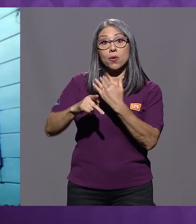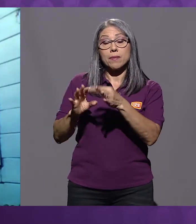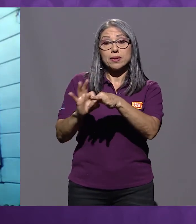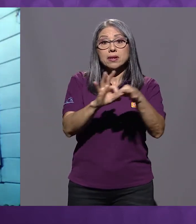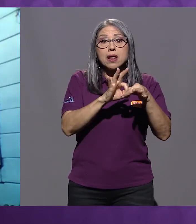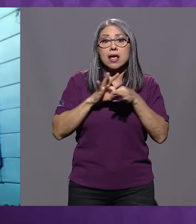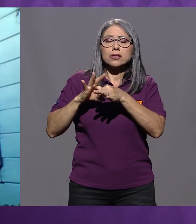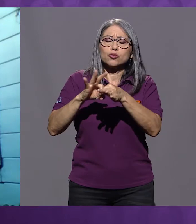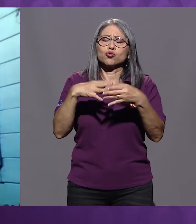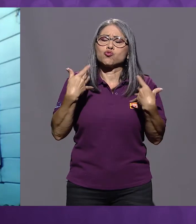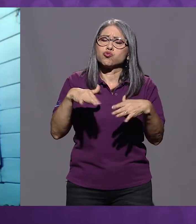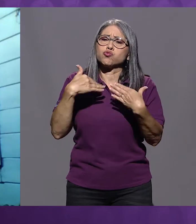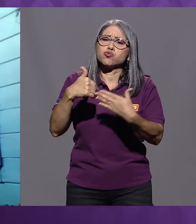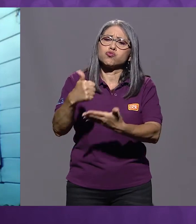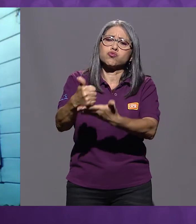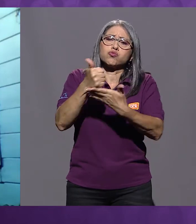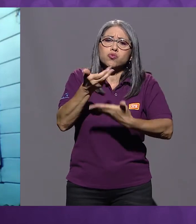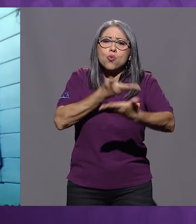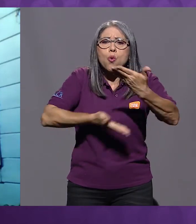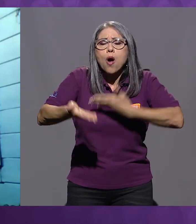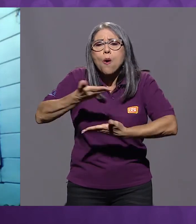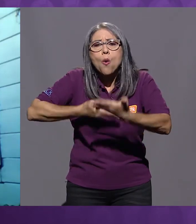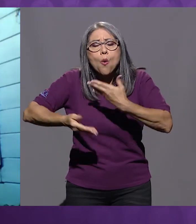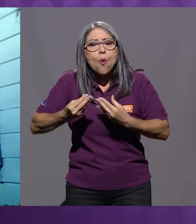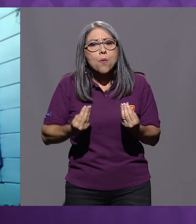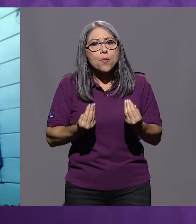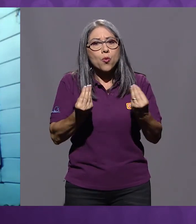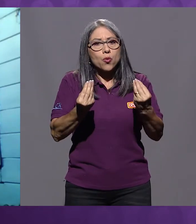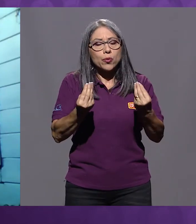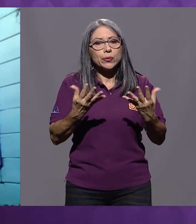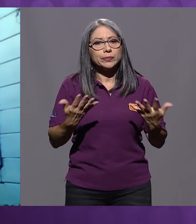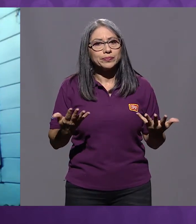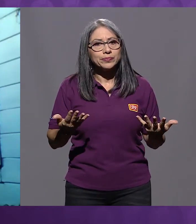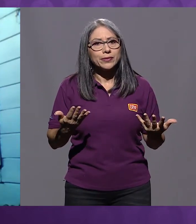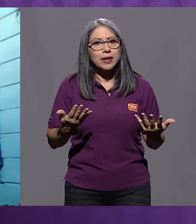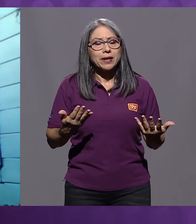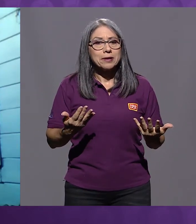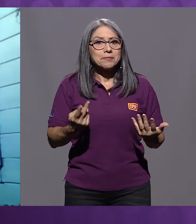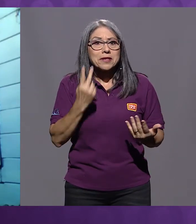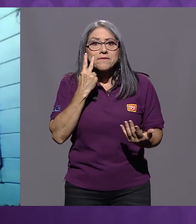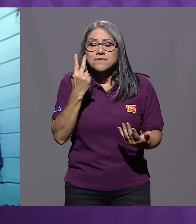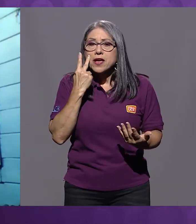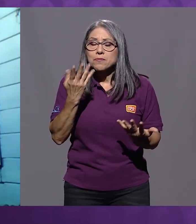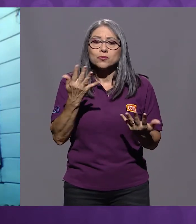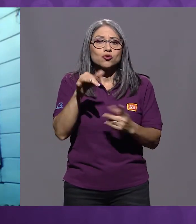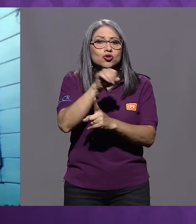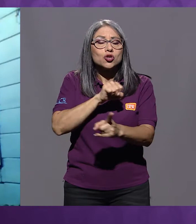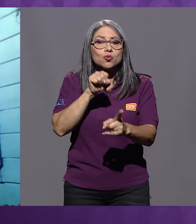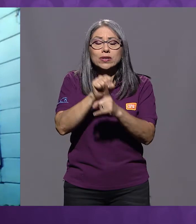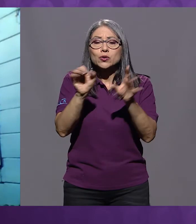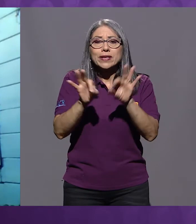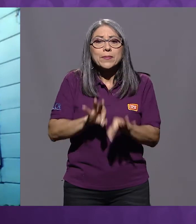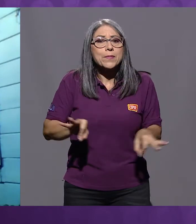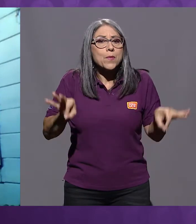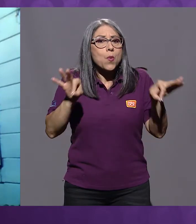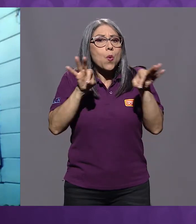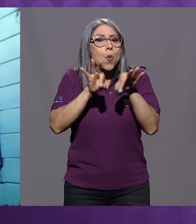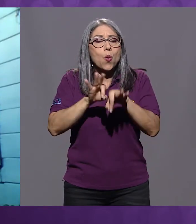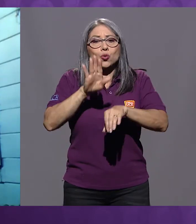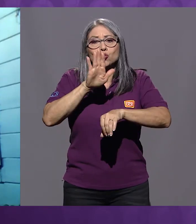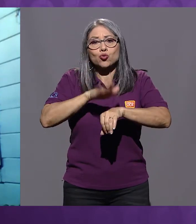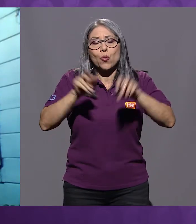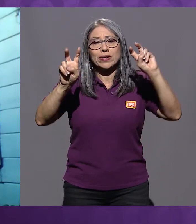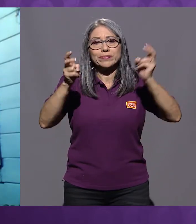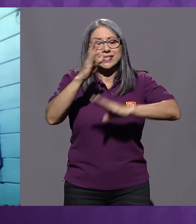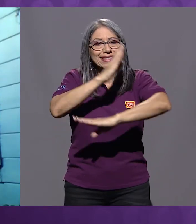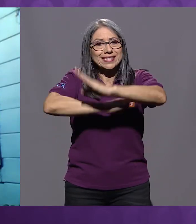nos ha colaborado muchísimo porque no vemos toda la situación relevante en torno a la